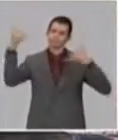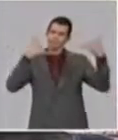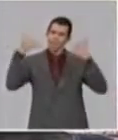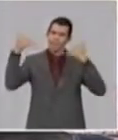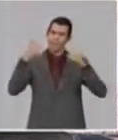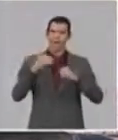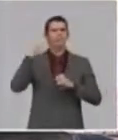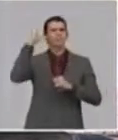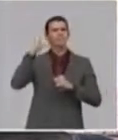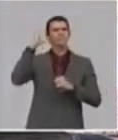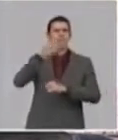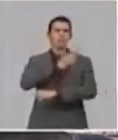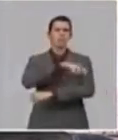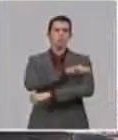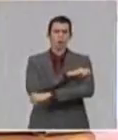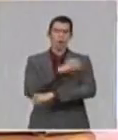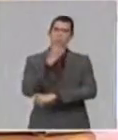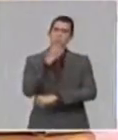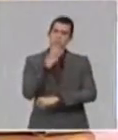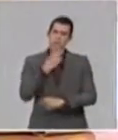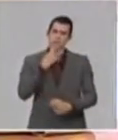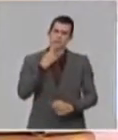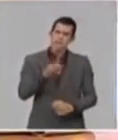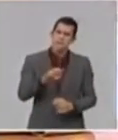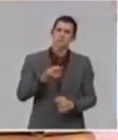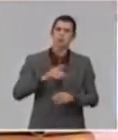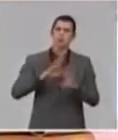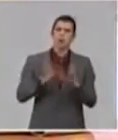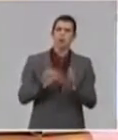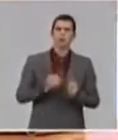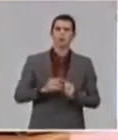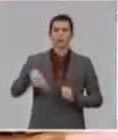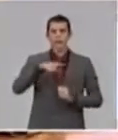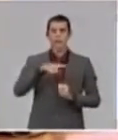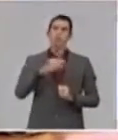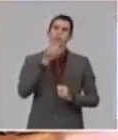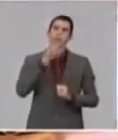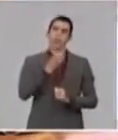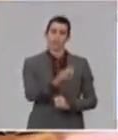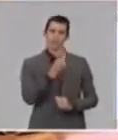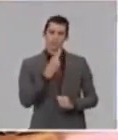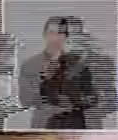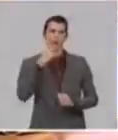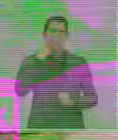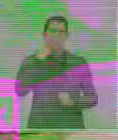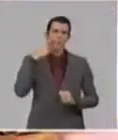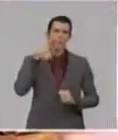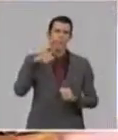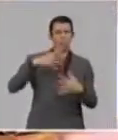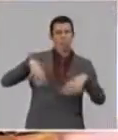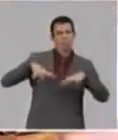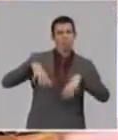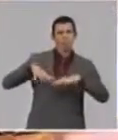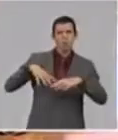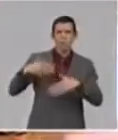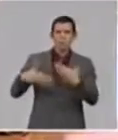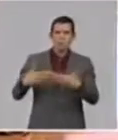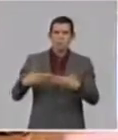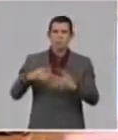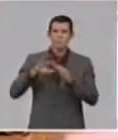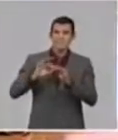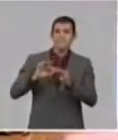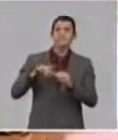que las personas vayan y acudan a hacer un trámite, sino que se comuniquen por diferentes vías, que no tengan que salir de la casa. Y también le